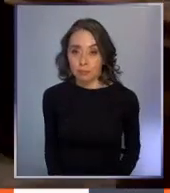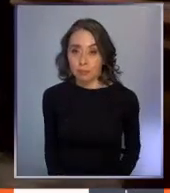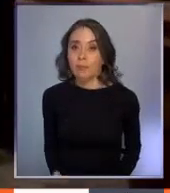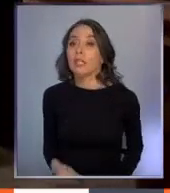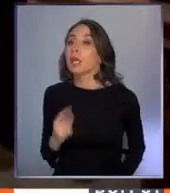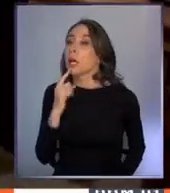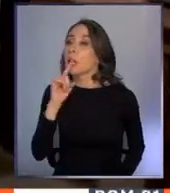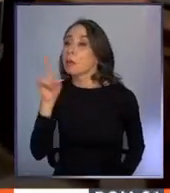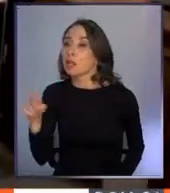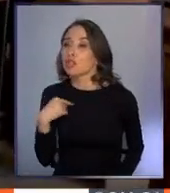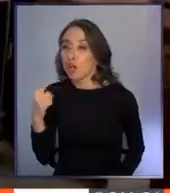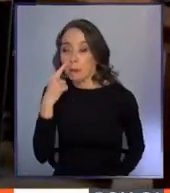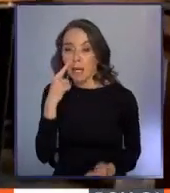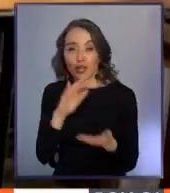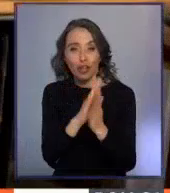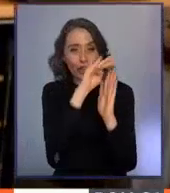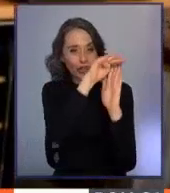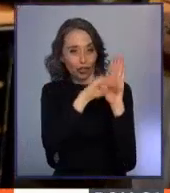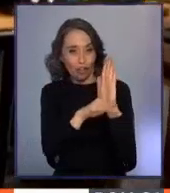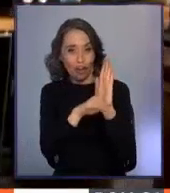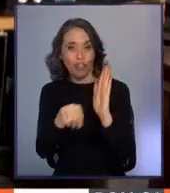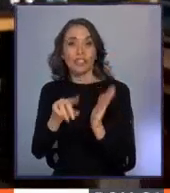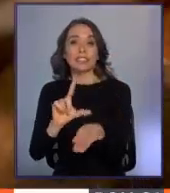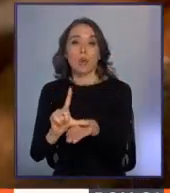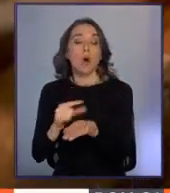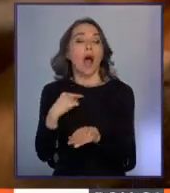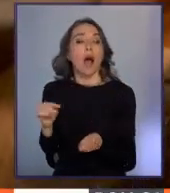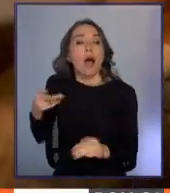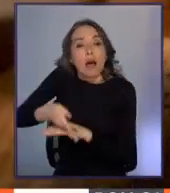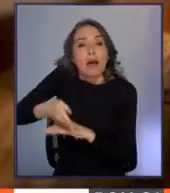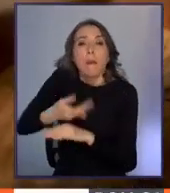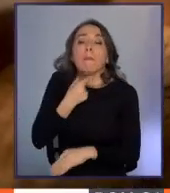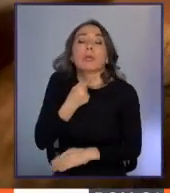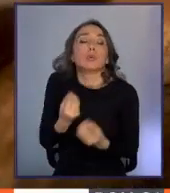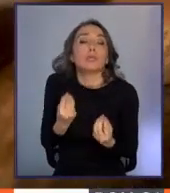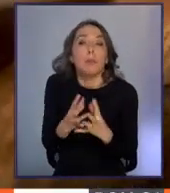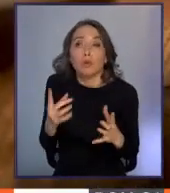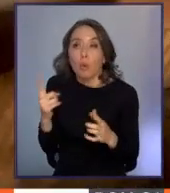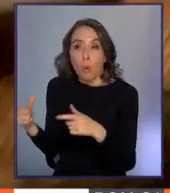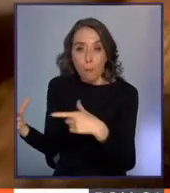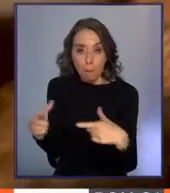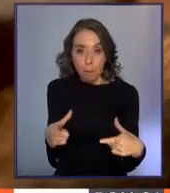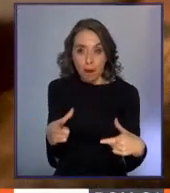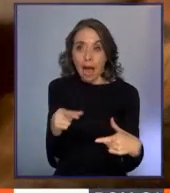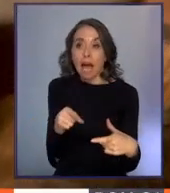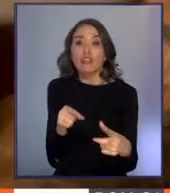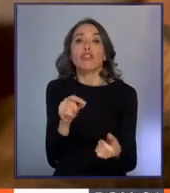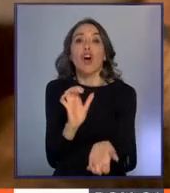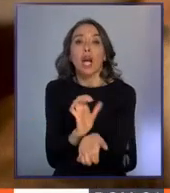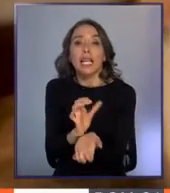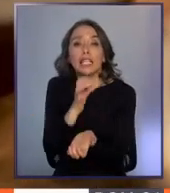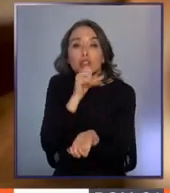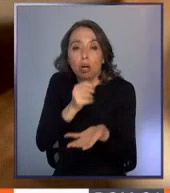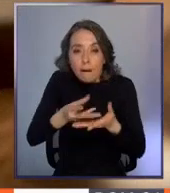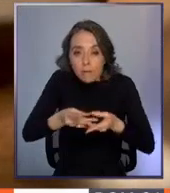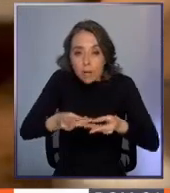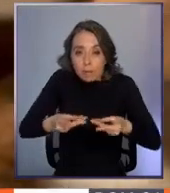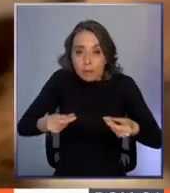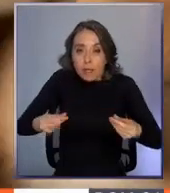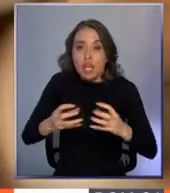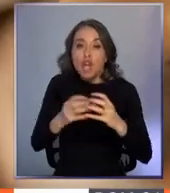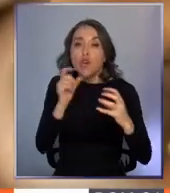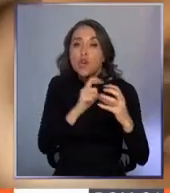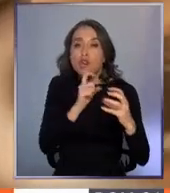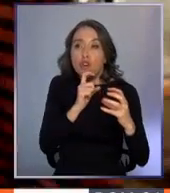Fabricio, yo creo que me conozco la carta completa de este lugar, me gusta mucho. Pero hay un plato en particular que es ese queso de cabra fundido con betarragas